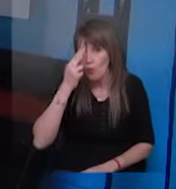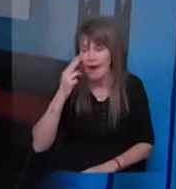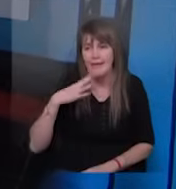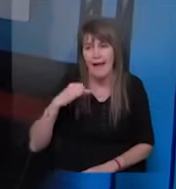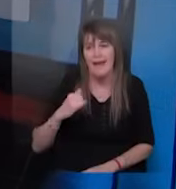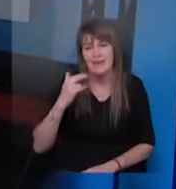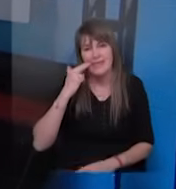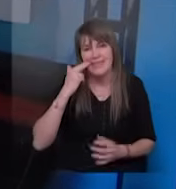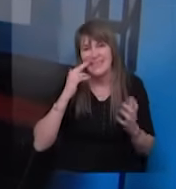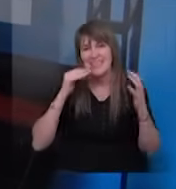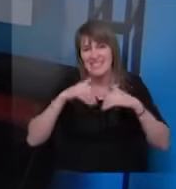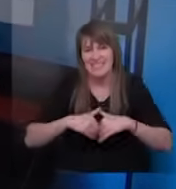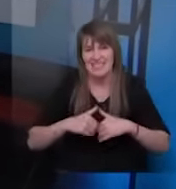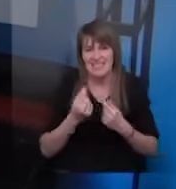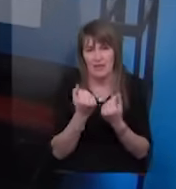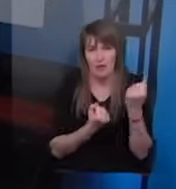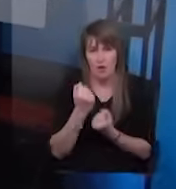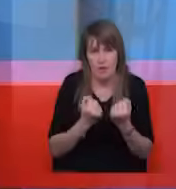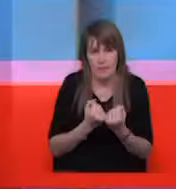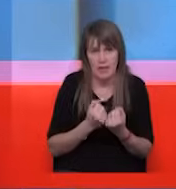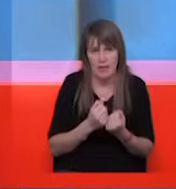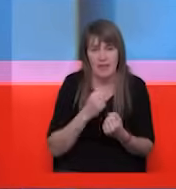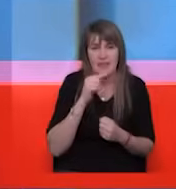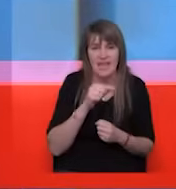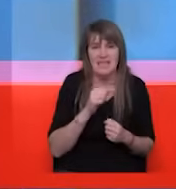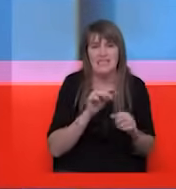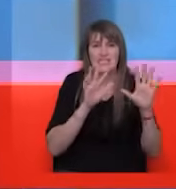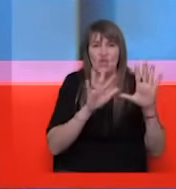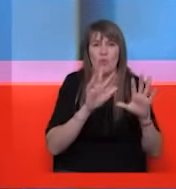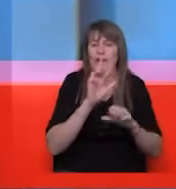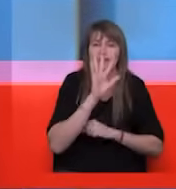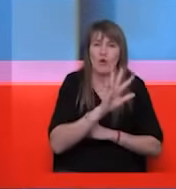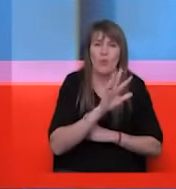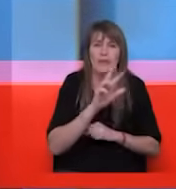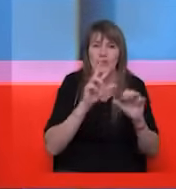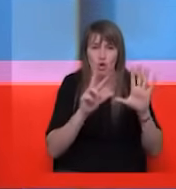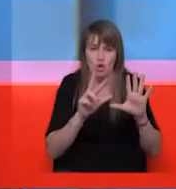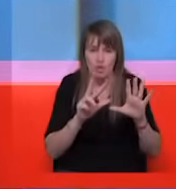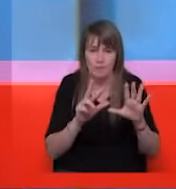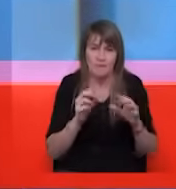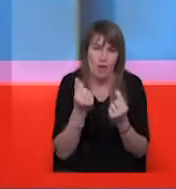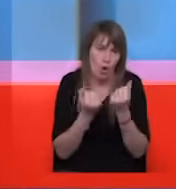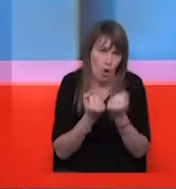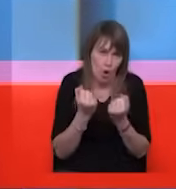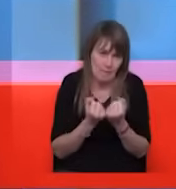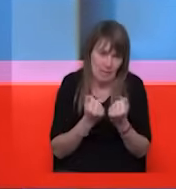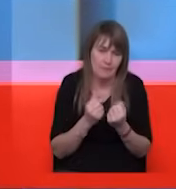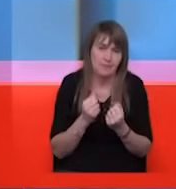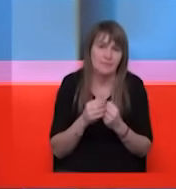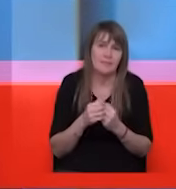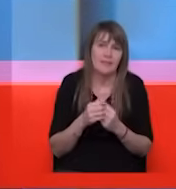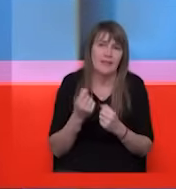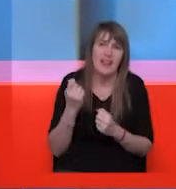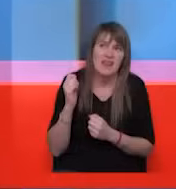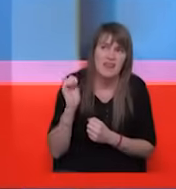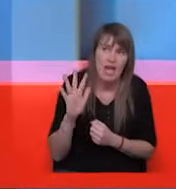crisis económica muy profunda a partir del 58, los economistas la ubican ahí. Entra un plano que ya no empieza a